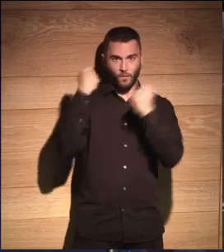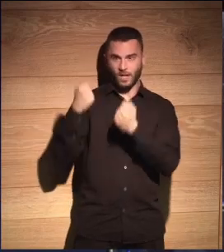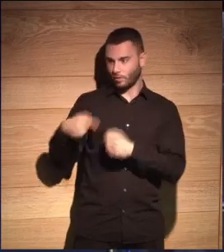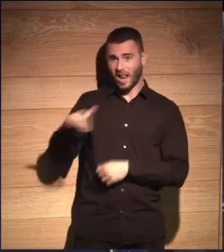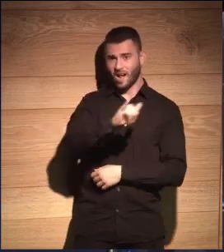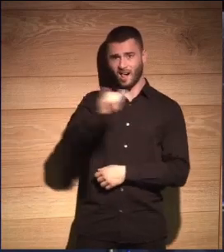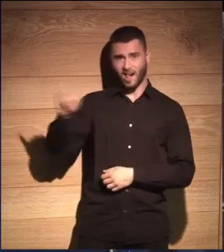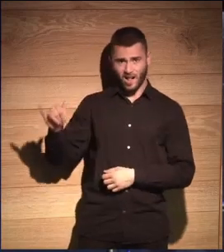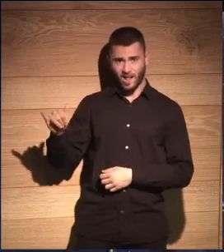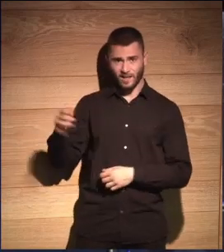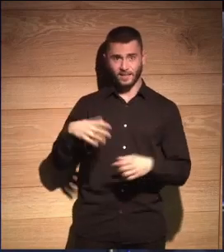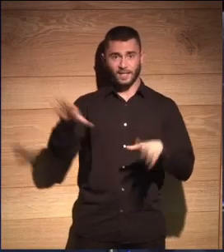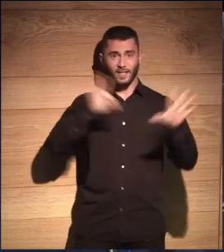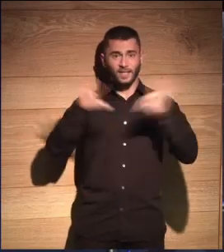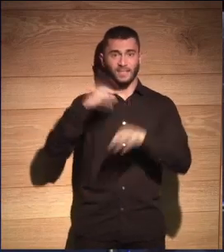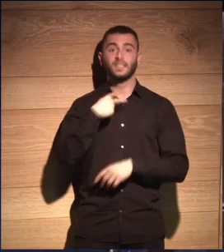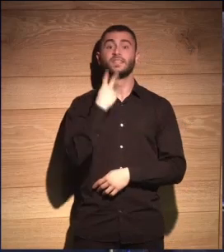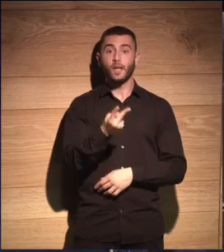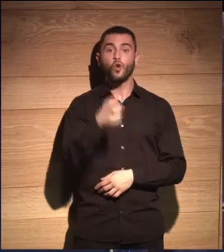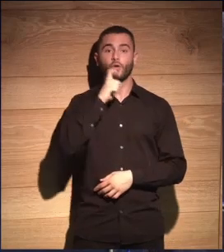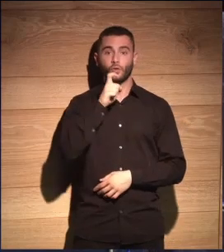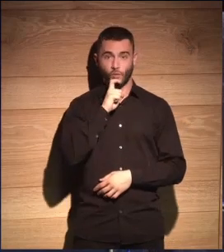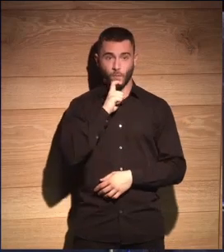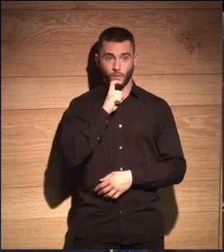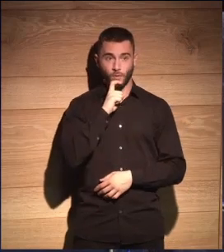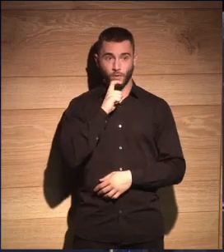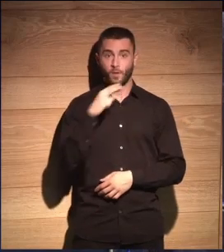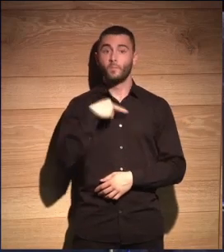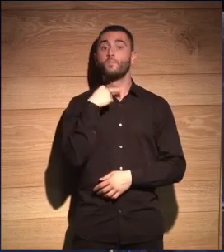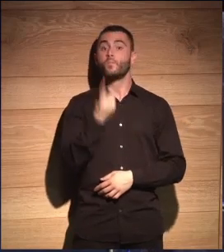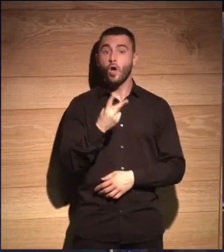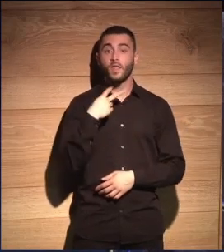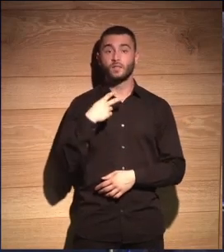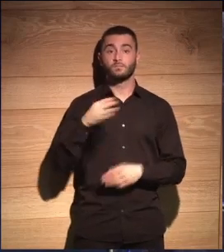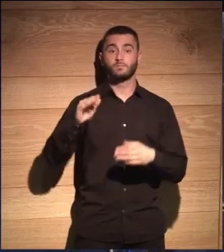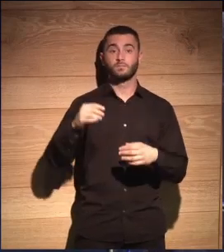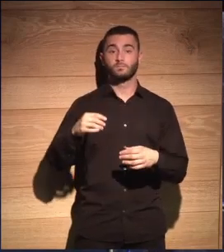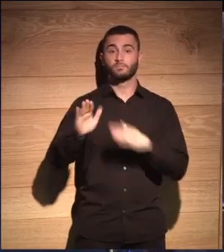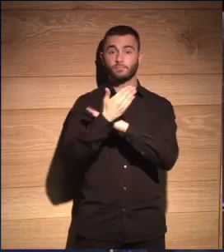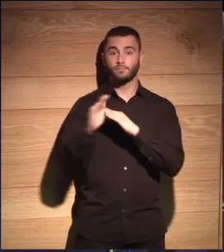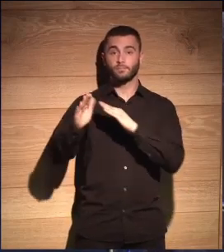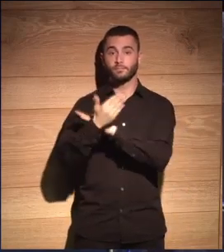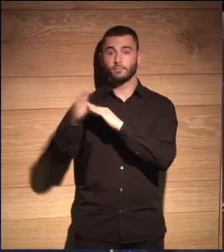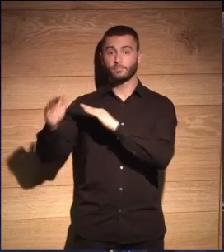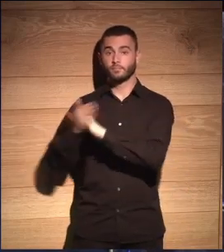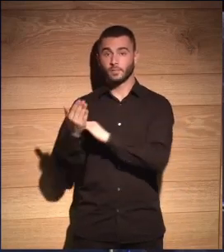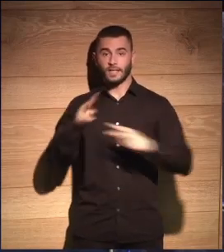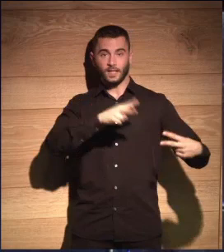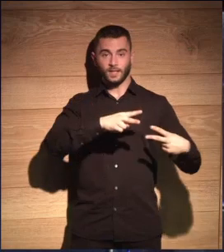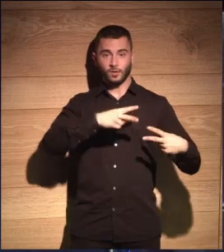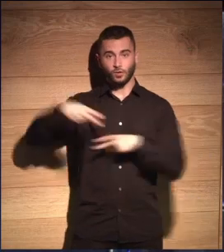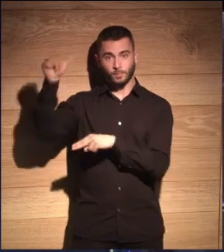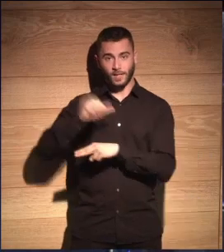Pues a mí y a Juanjo nos han ido pasando las voces de diferentes doblajes, incluso, o sea, no